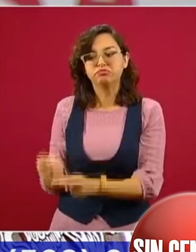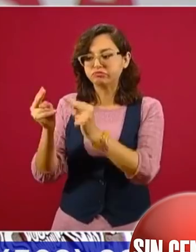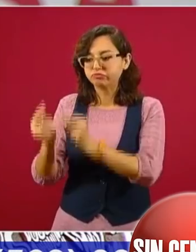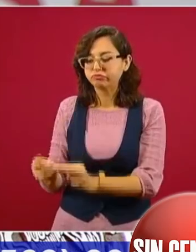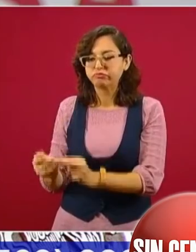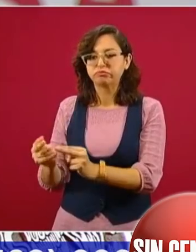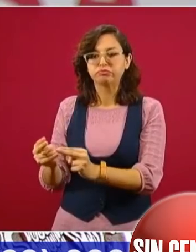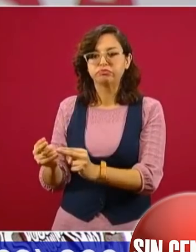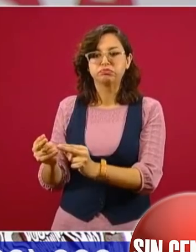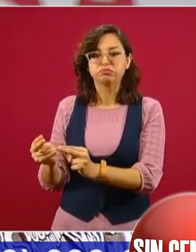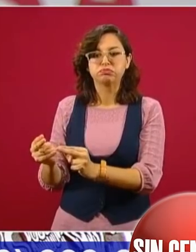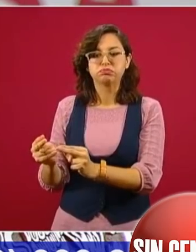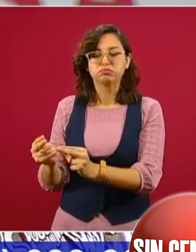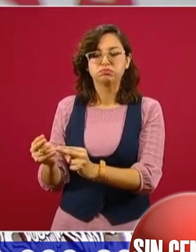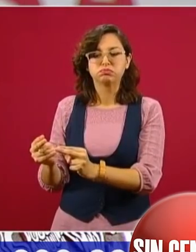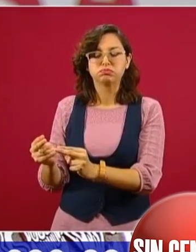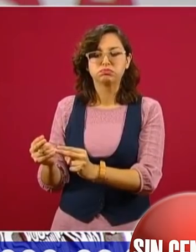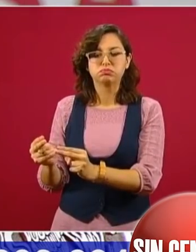su